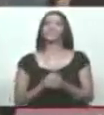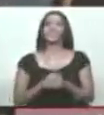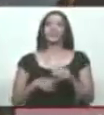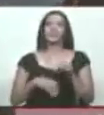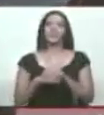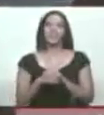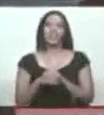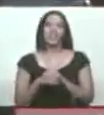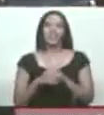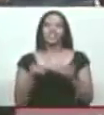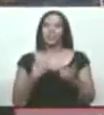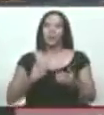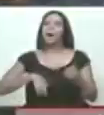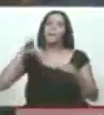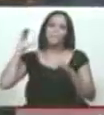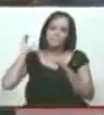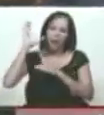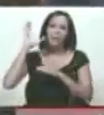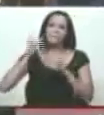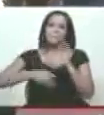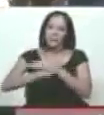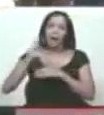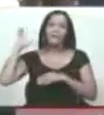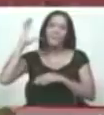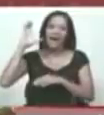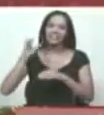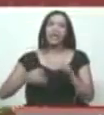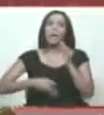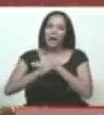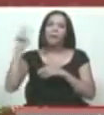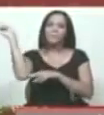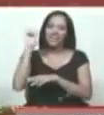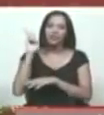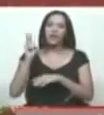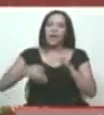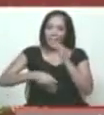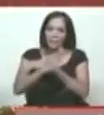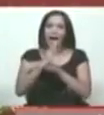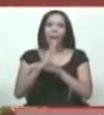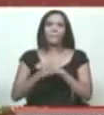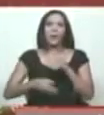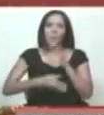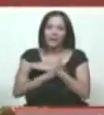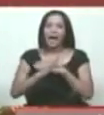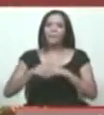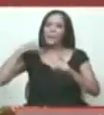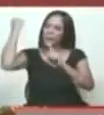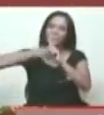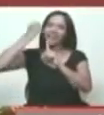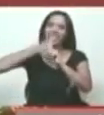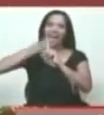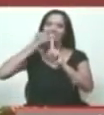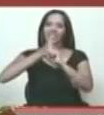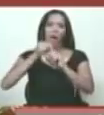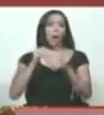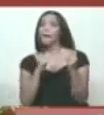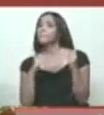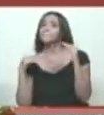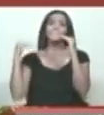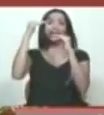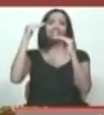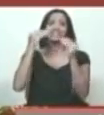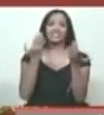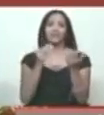Vamos patria, digo yo, vamos patria, vamos Venezuela, vamos. En batalla, máxima moral, máxima